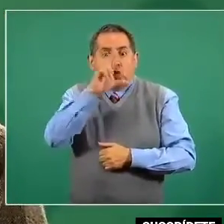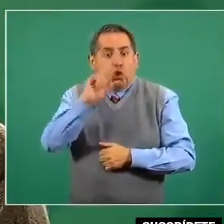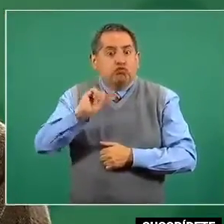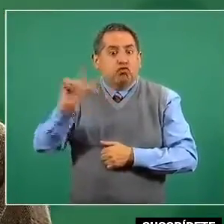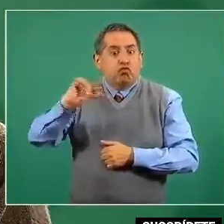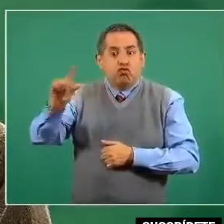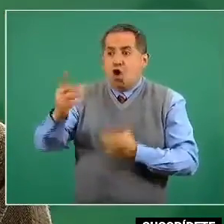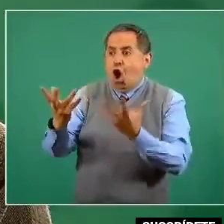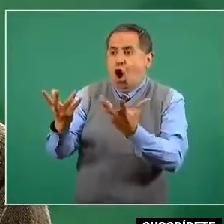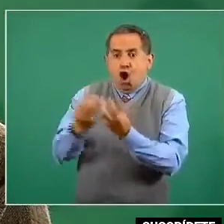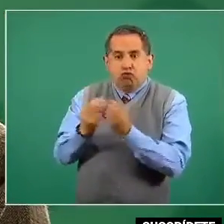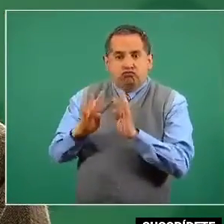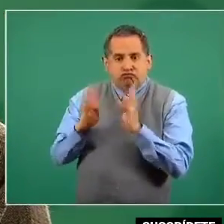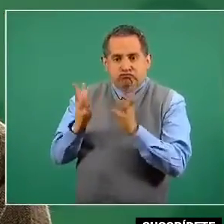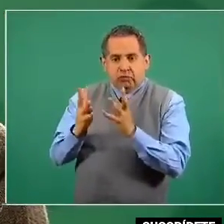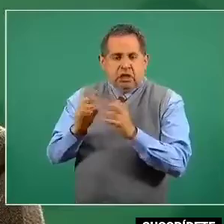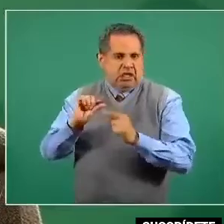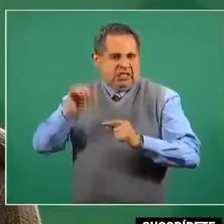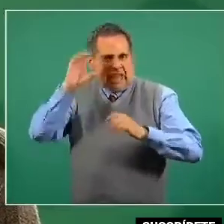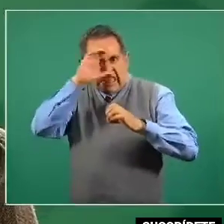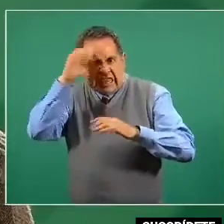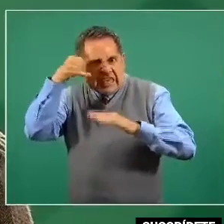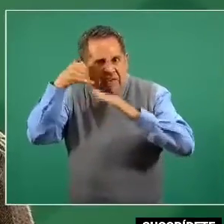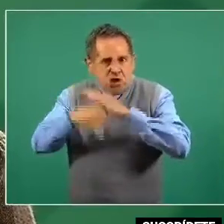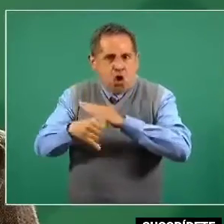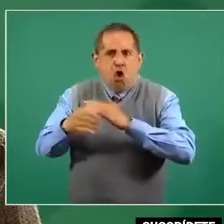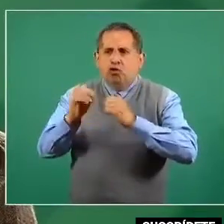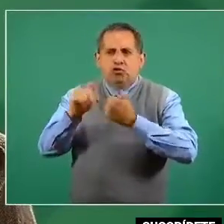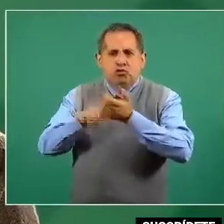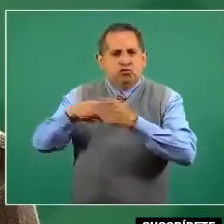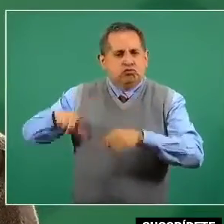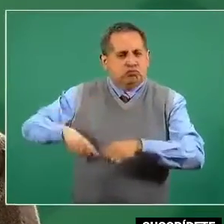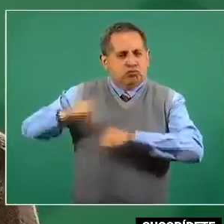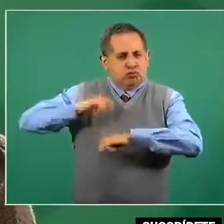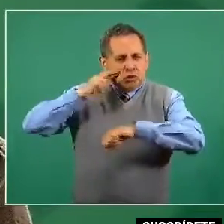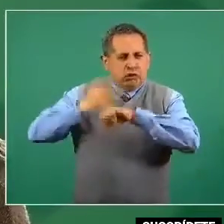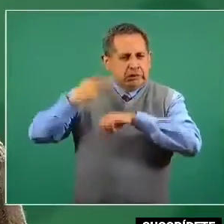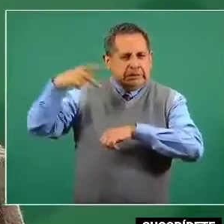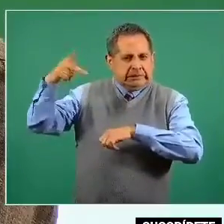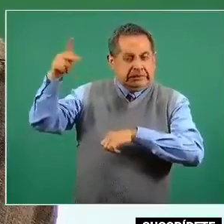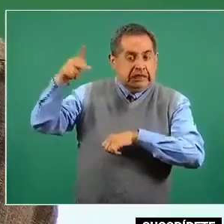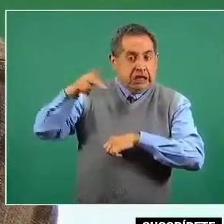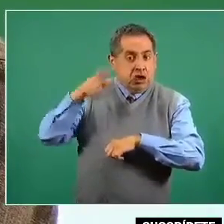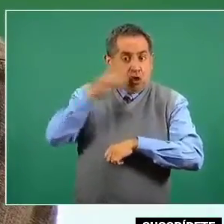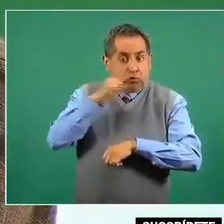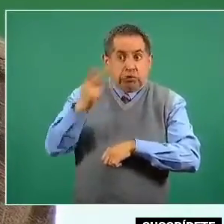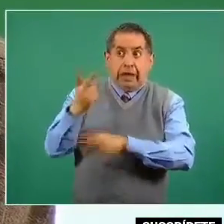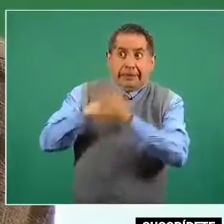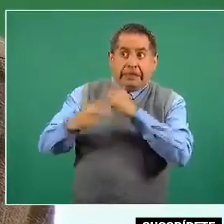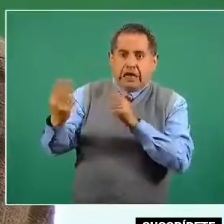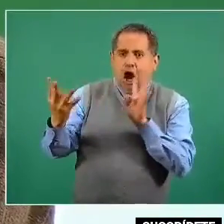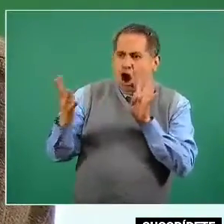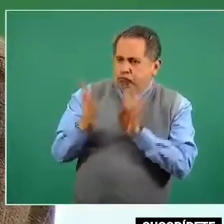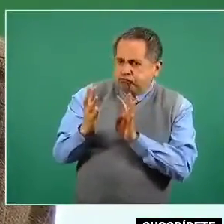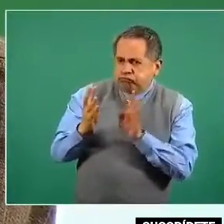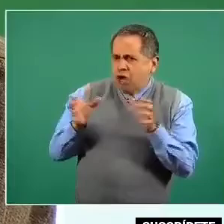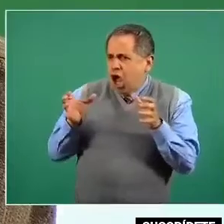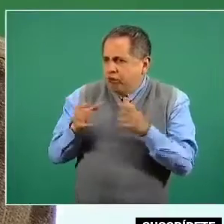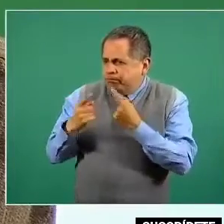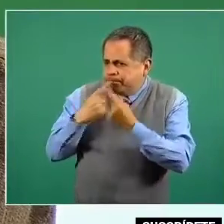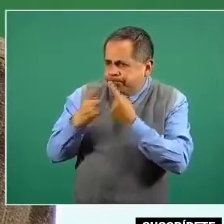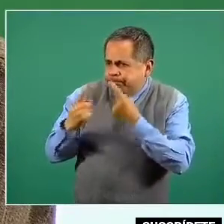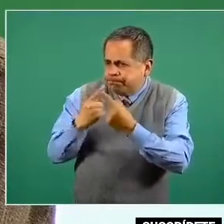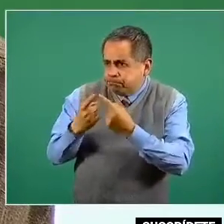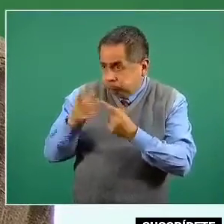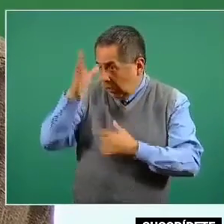tanto la parte científica como la parte que hace la gestión de acceso a esta vacuna, y llegamos a